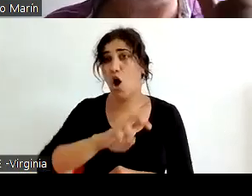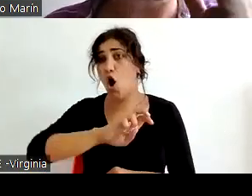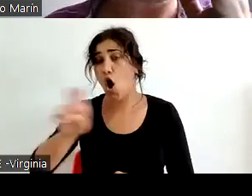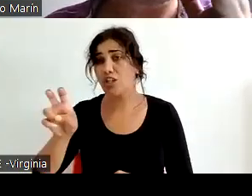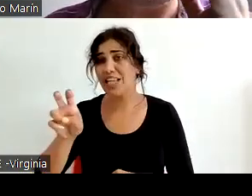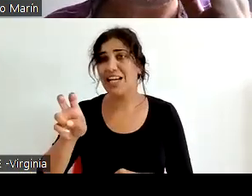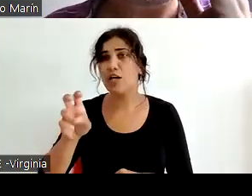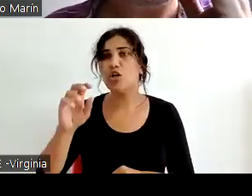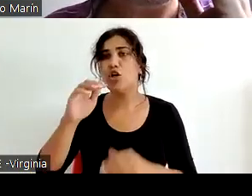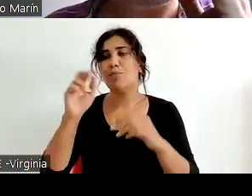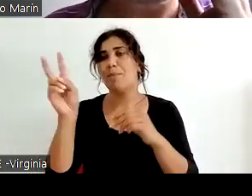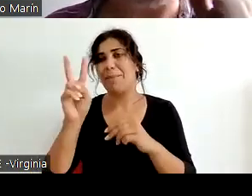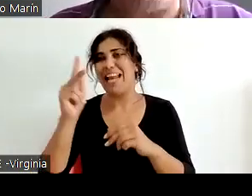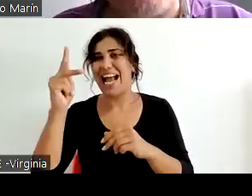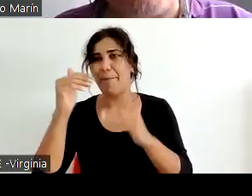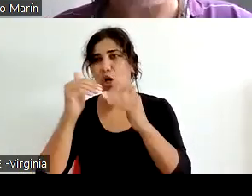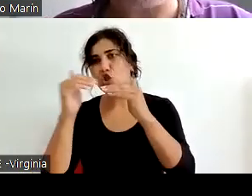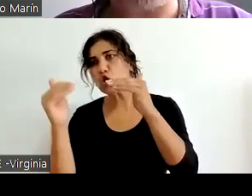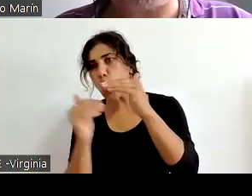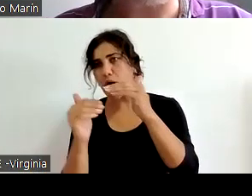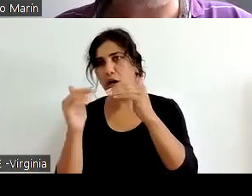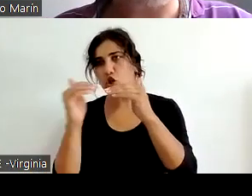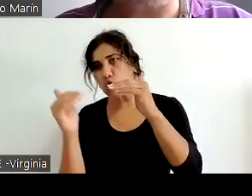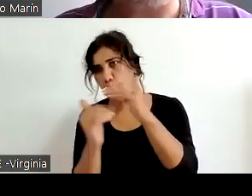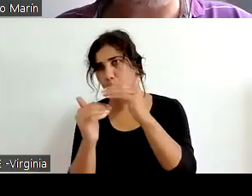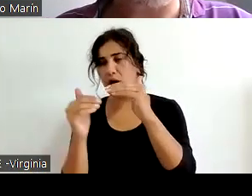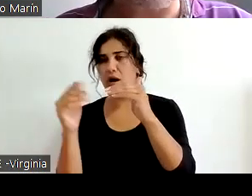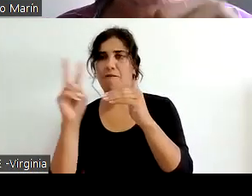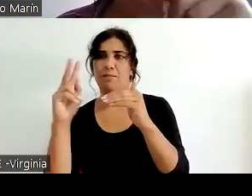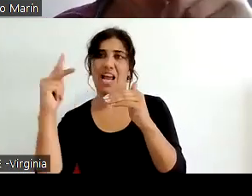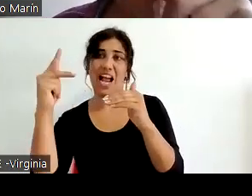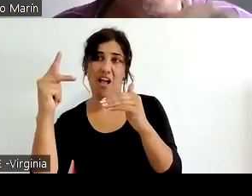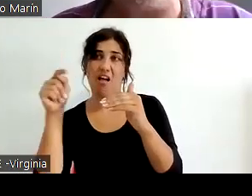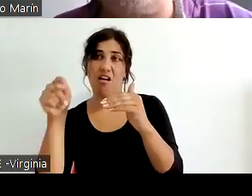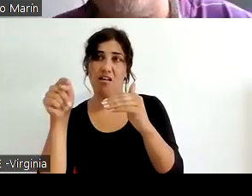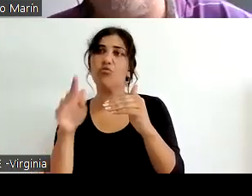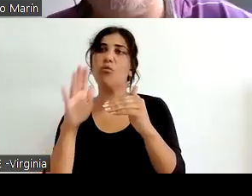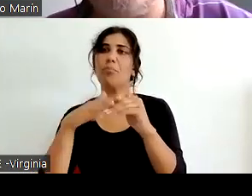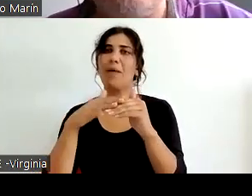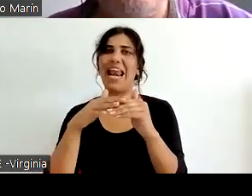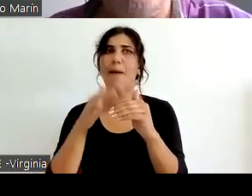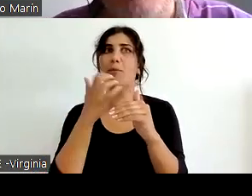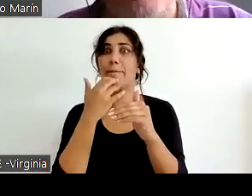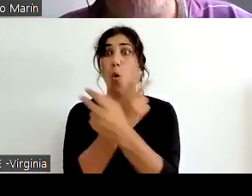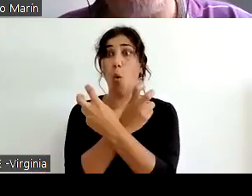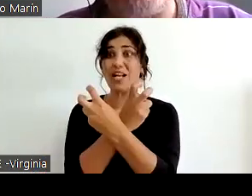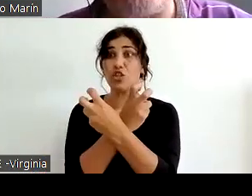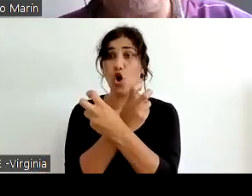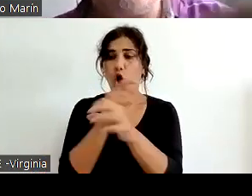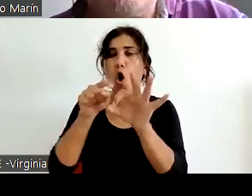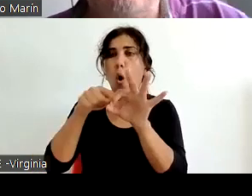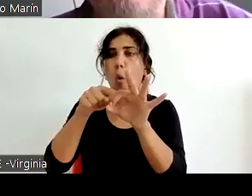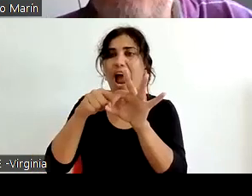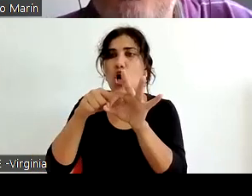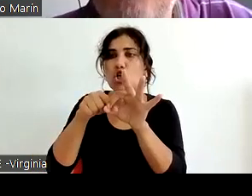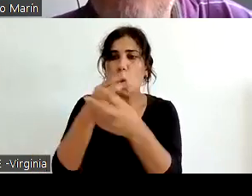podría o sea, podría ayudar a que se generase una osteoporosis, un menor depósito de calcio a